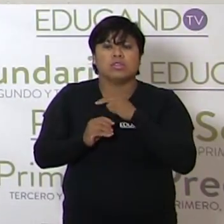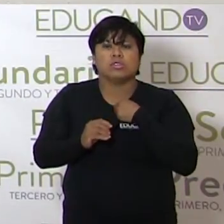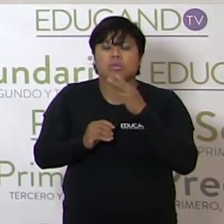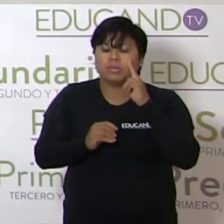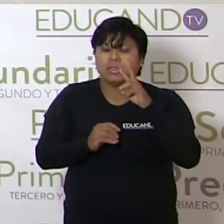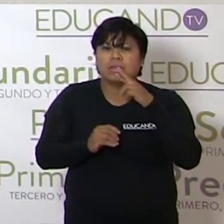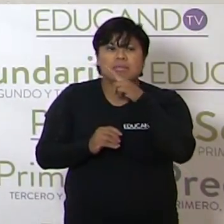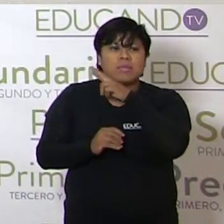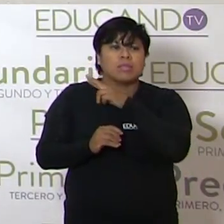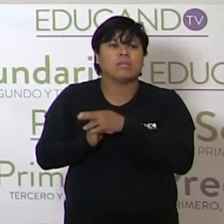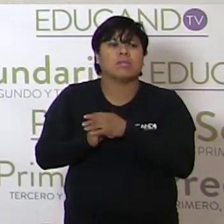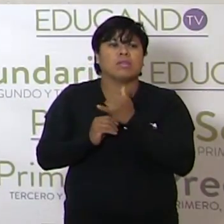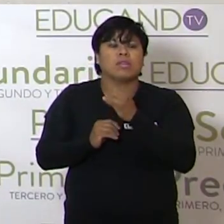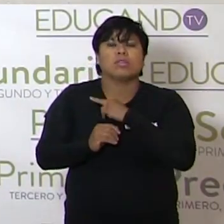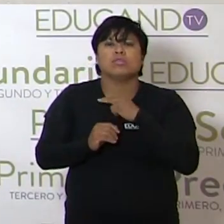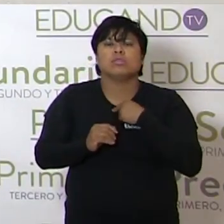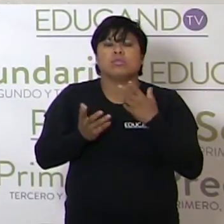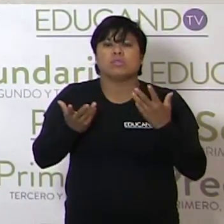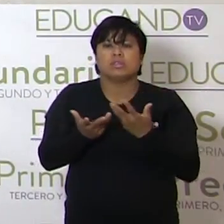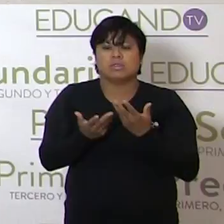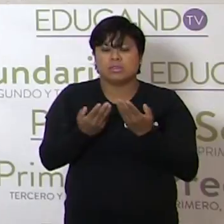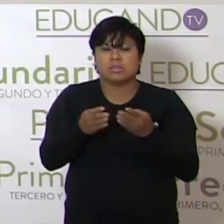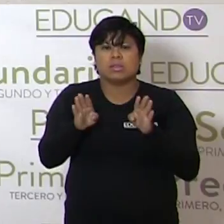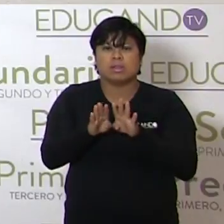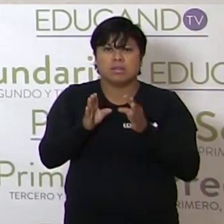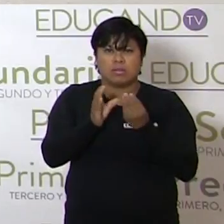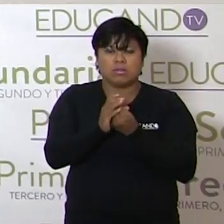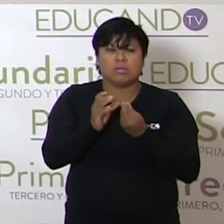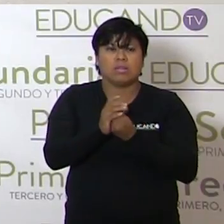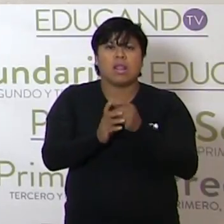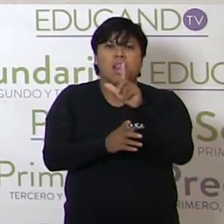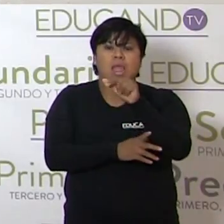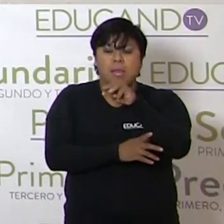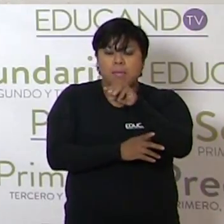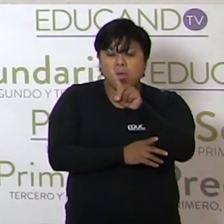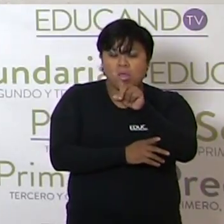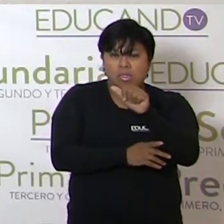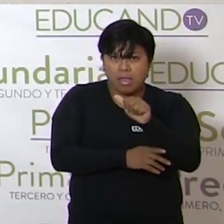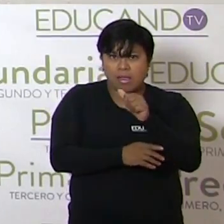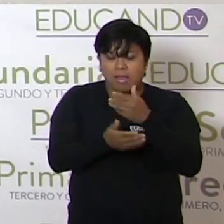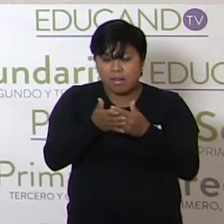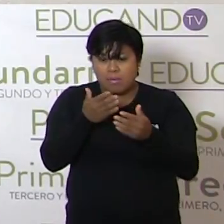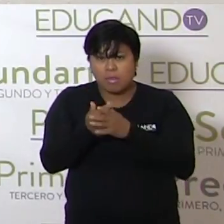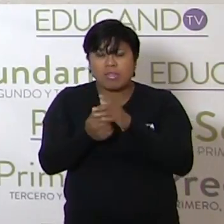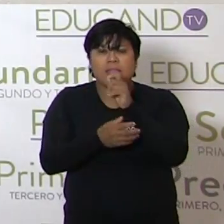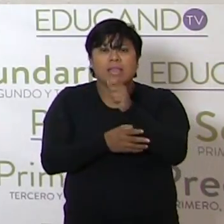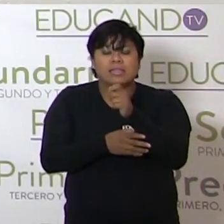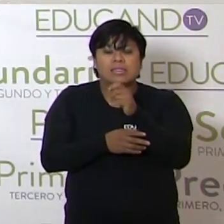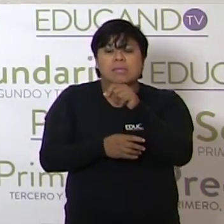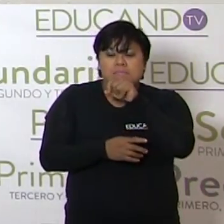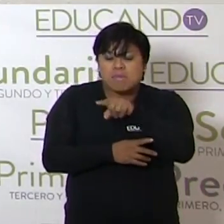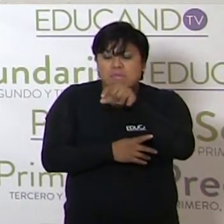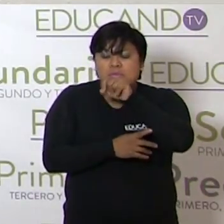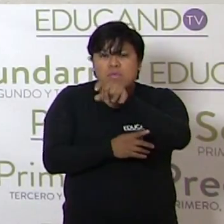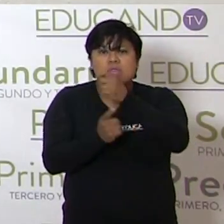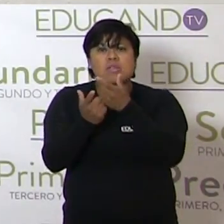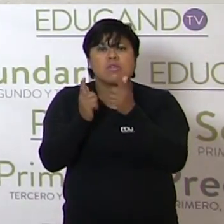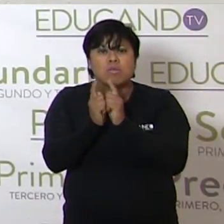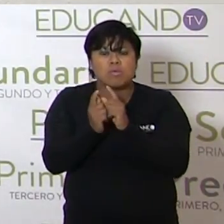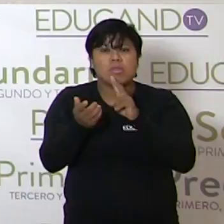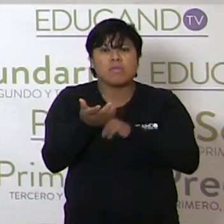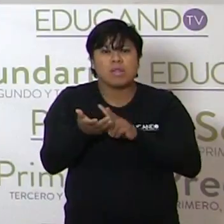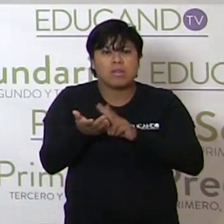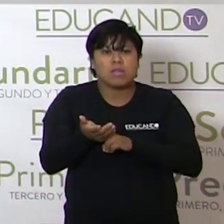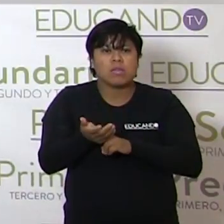manera rapidísima y con lo cual vamos a cerrar la sesión. La moda es un elemento que se repite en un conjunto de valores.